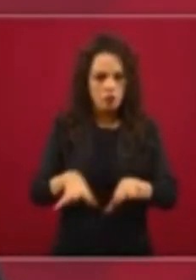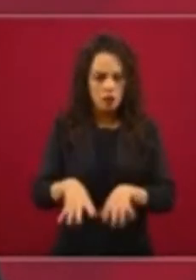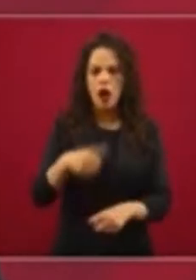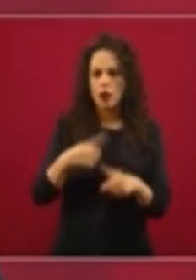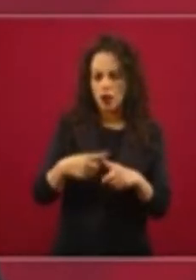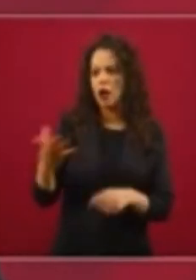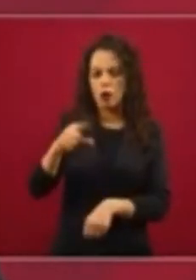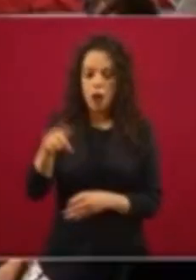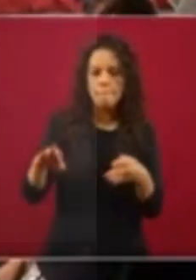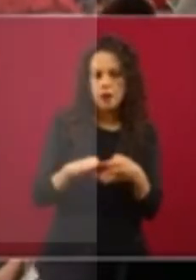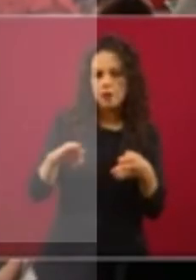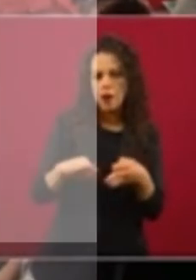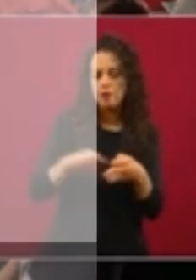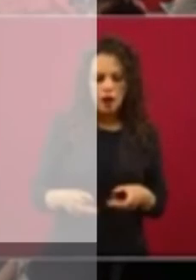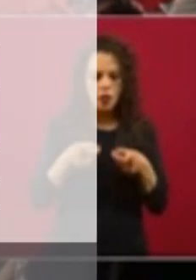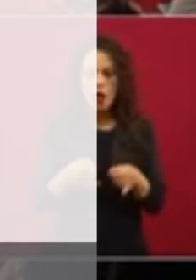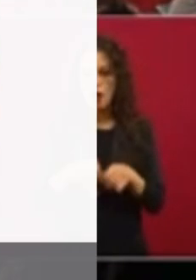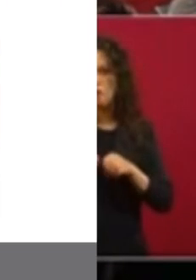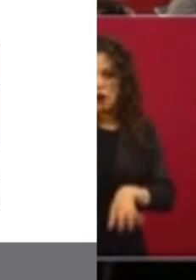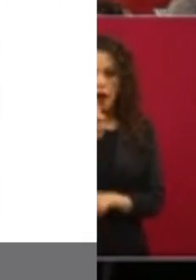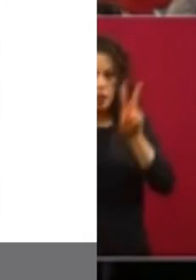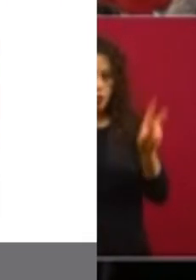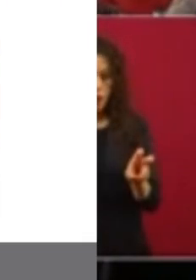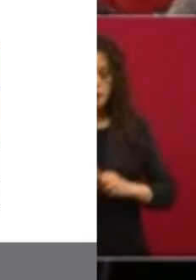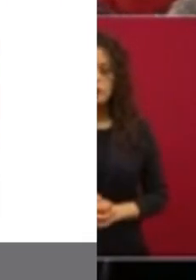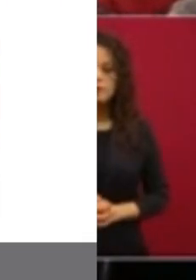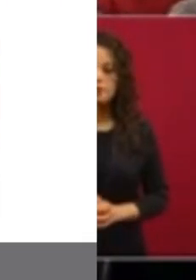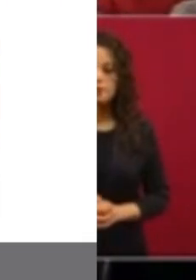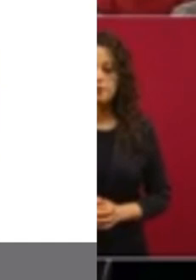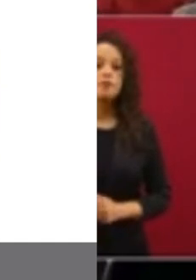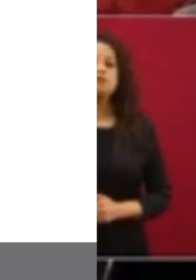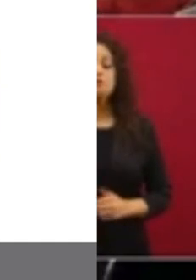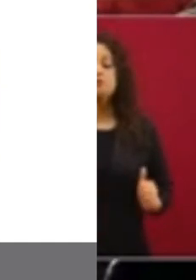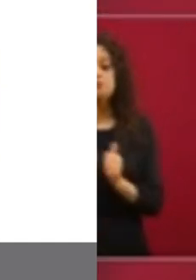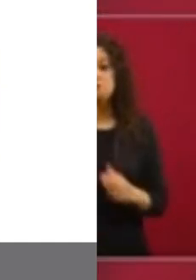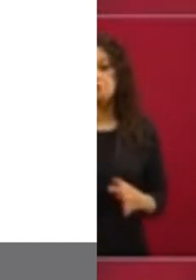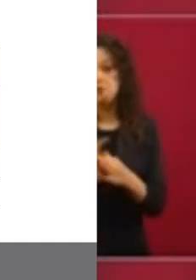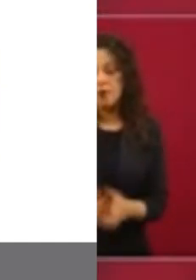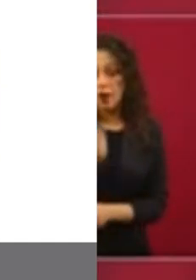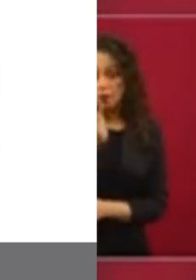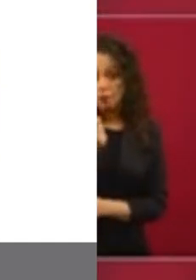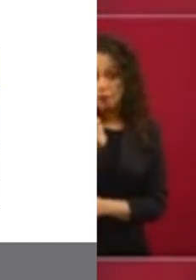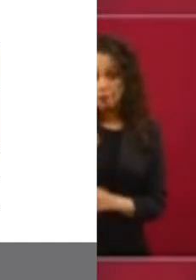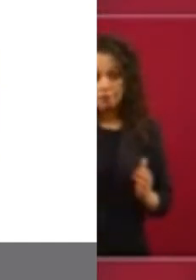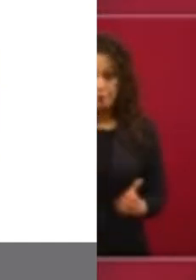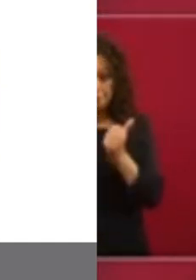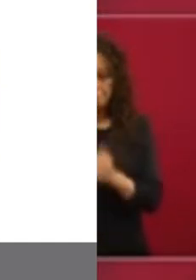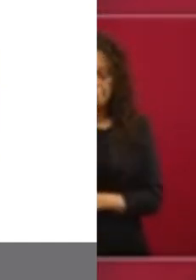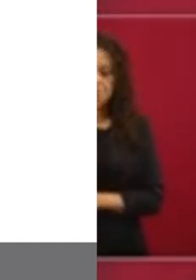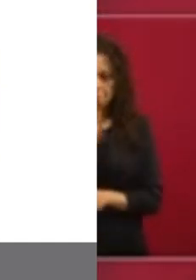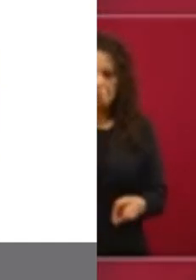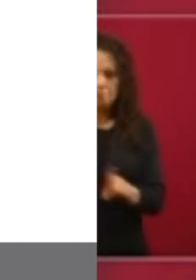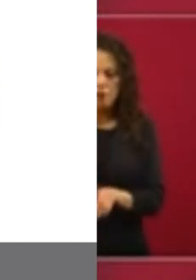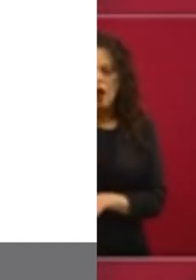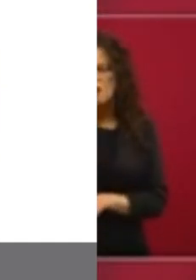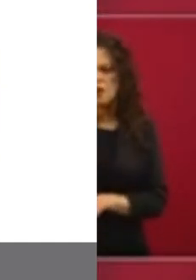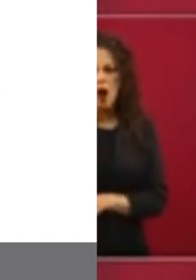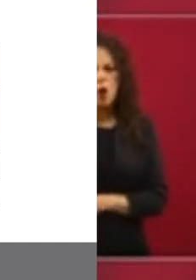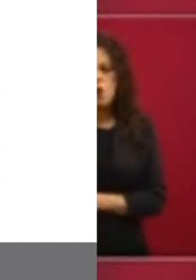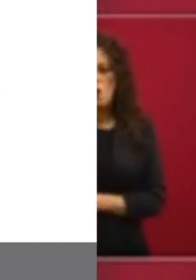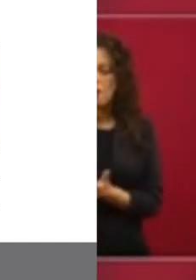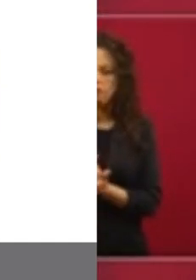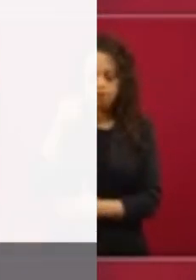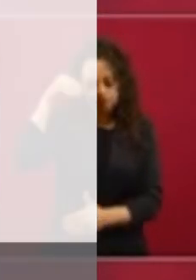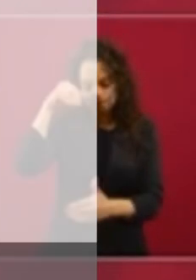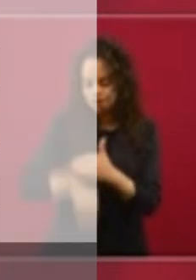los médicos, los especialistas. Y en lo económico, lo mismo. Ya tocamos fondo. Les decía yo